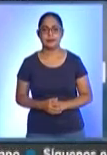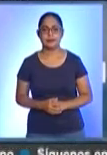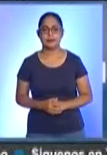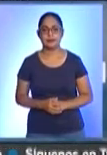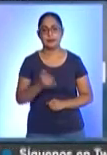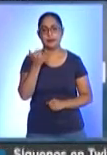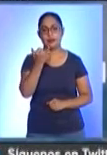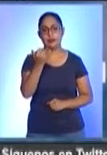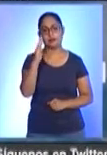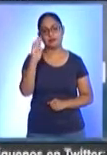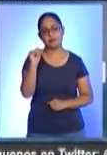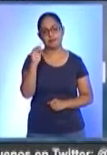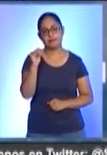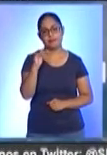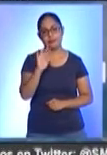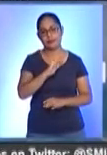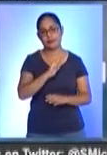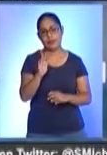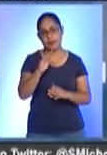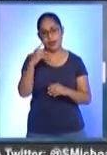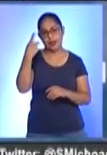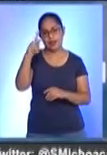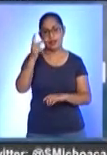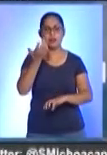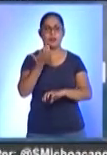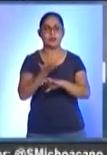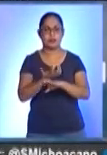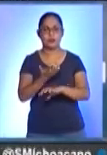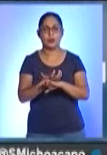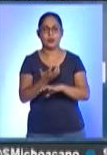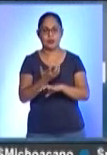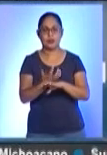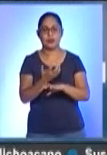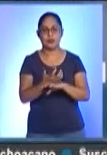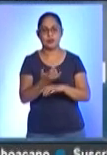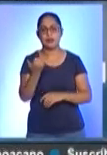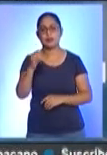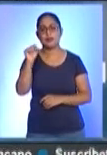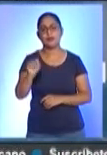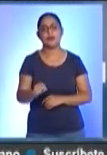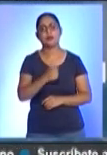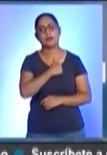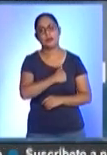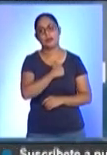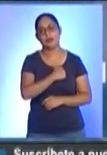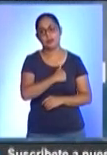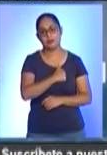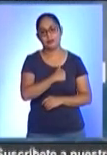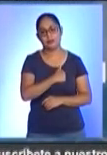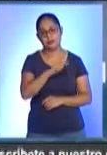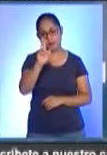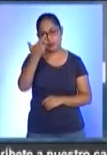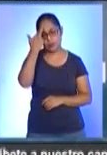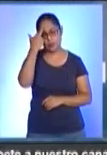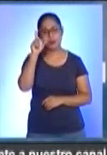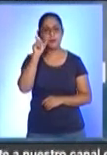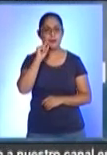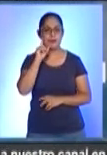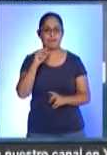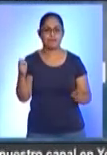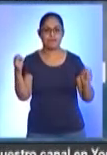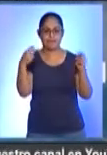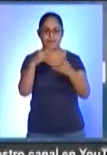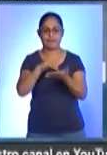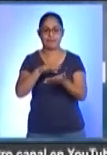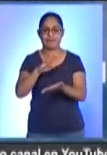Y con esa información nos despedimos de nuestros paisanos que nos siguieron a través de Mexicanal en los Estados Unidos y al sur de Canadá. Recuerda, el día de mañana tenemos